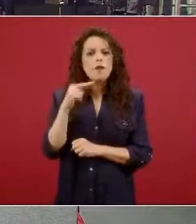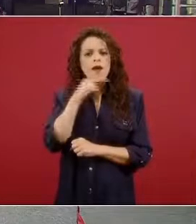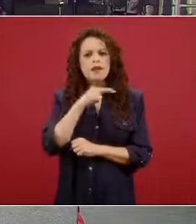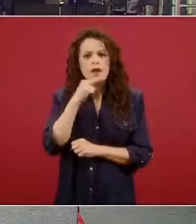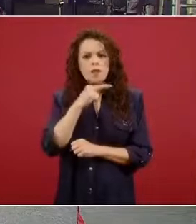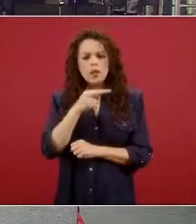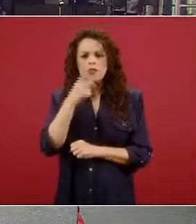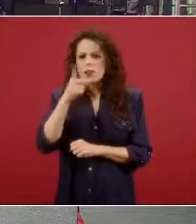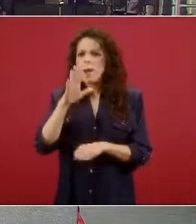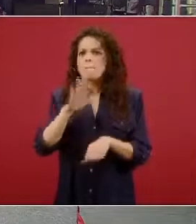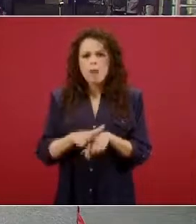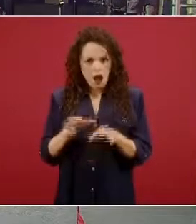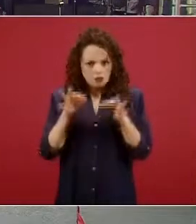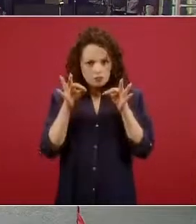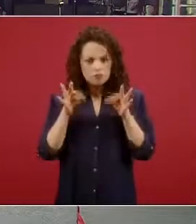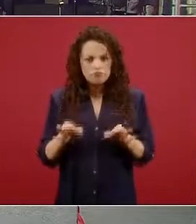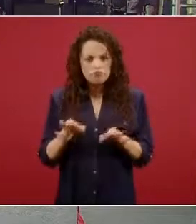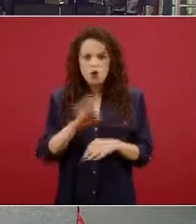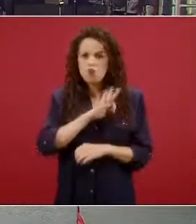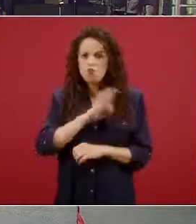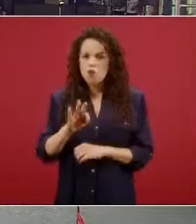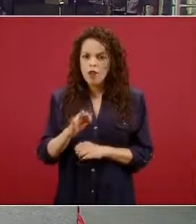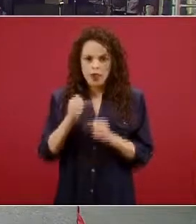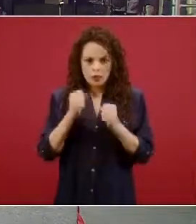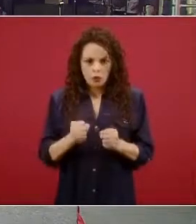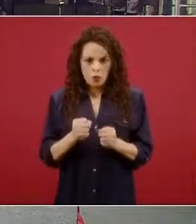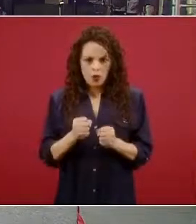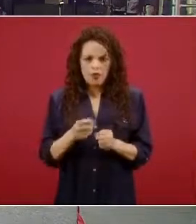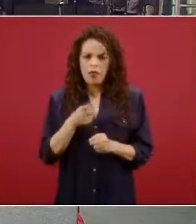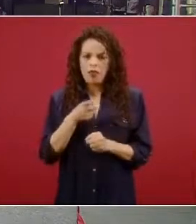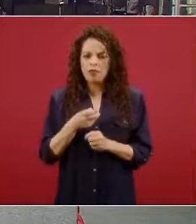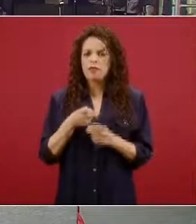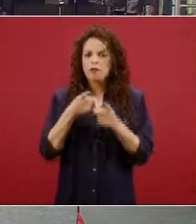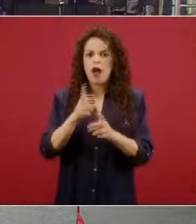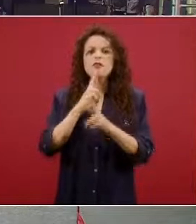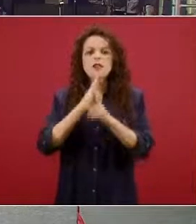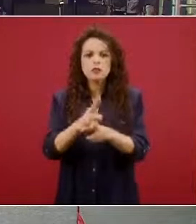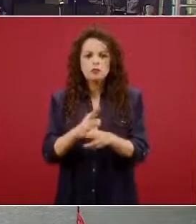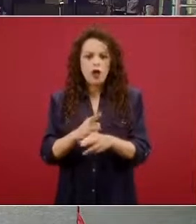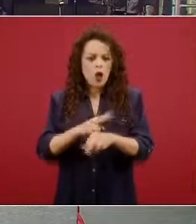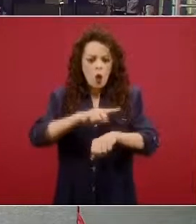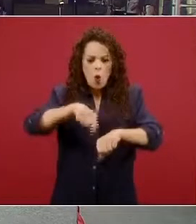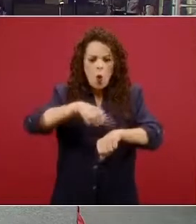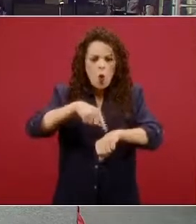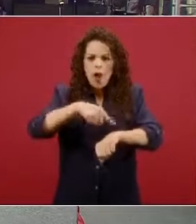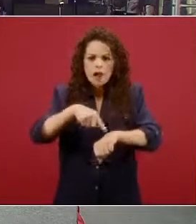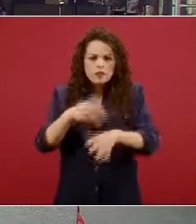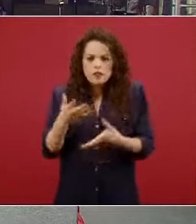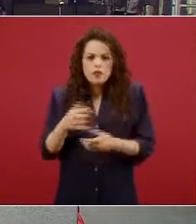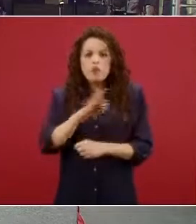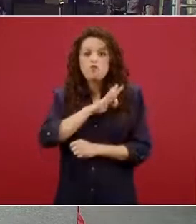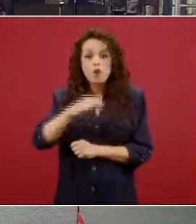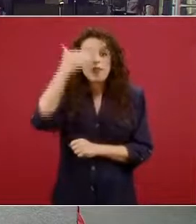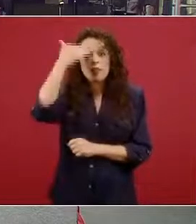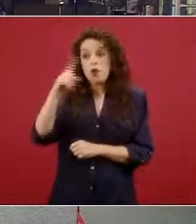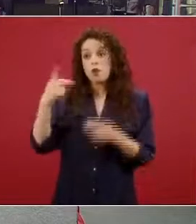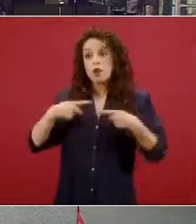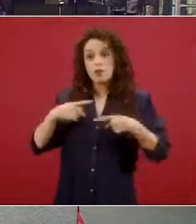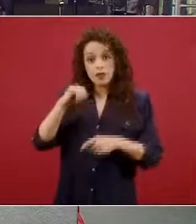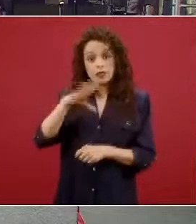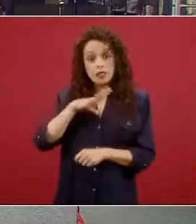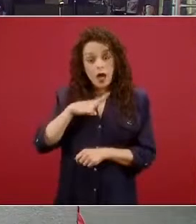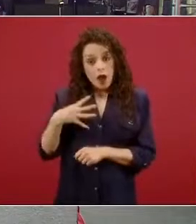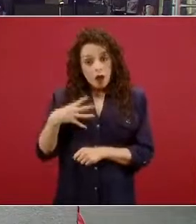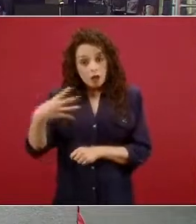más eficaces, que dará mayor certeza, que en cuestión de horas alguien va a saber si está contagiado o no, y más ahora que ya